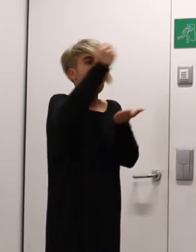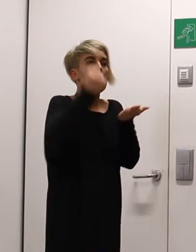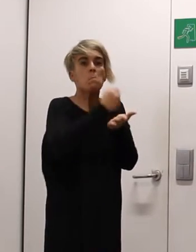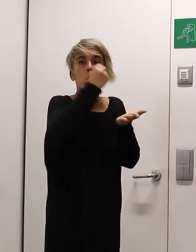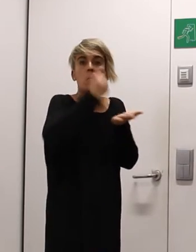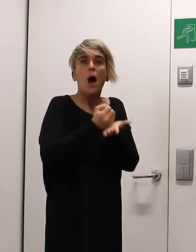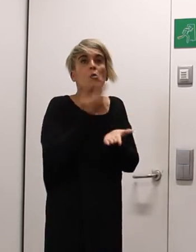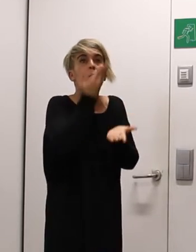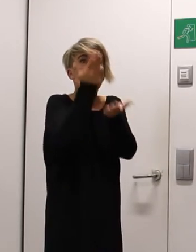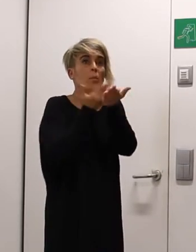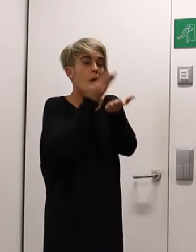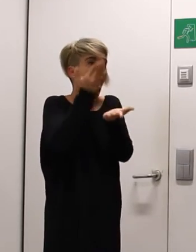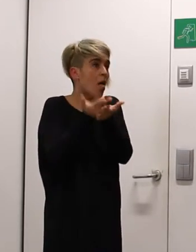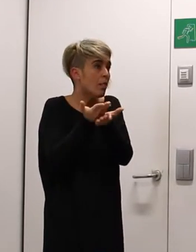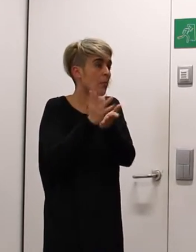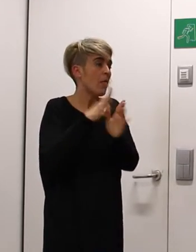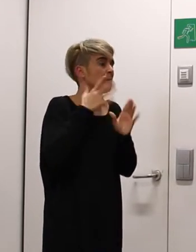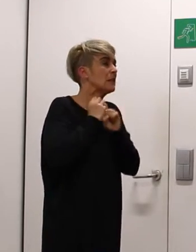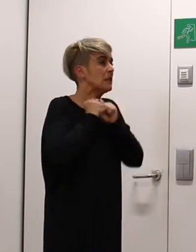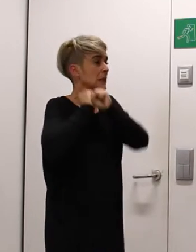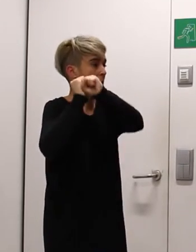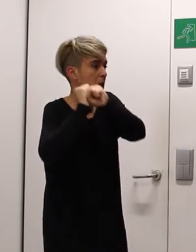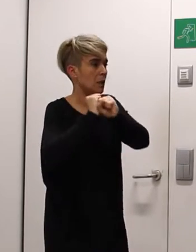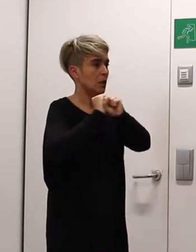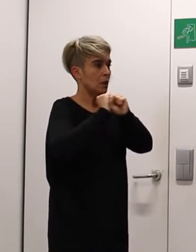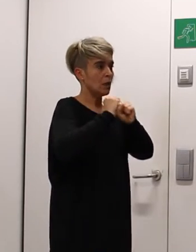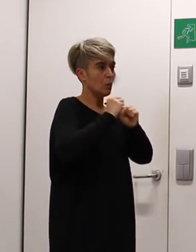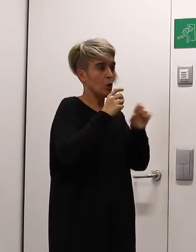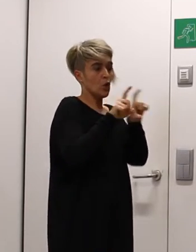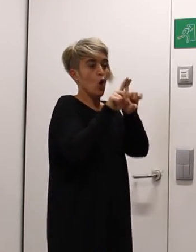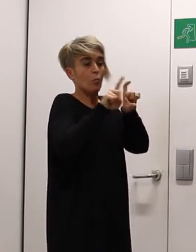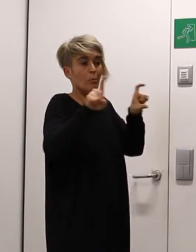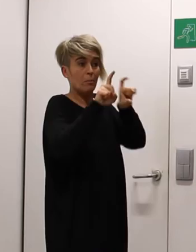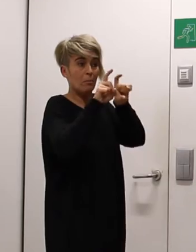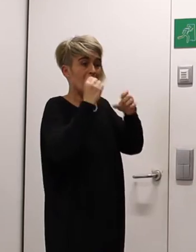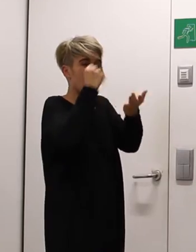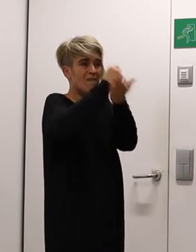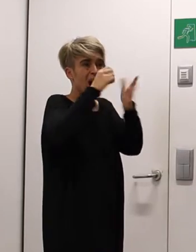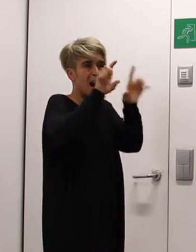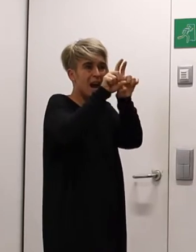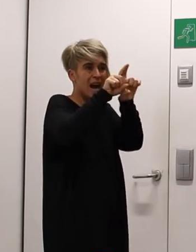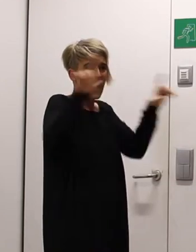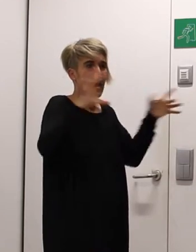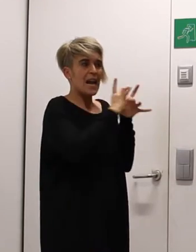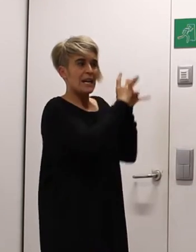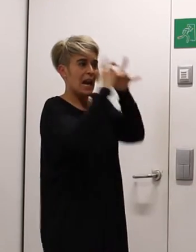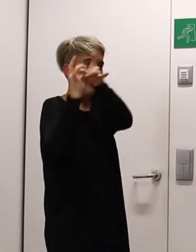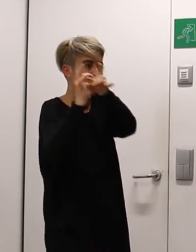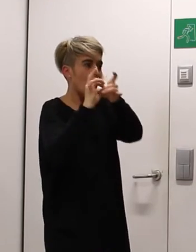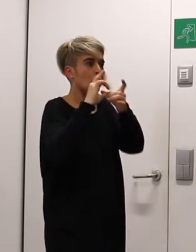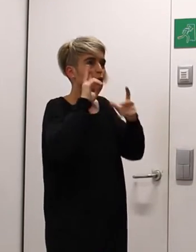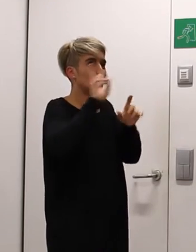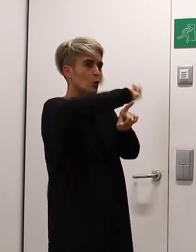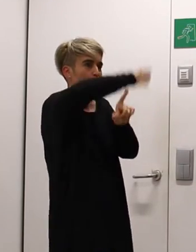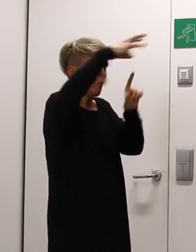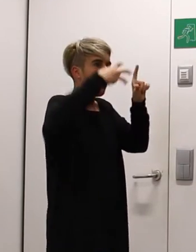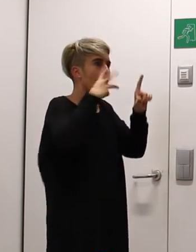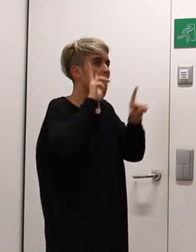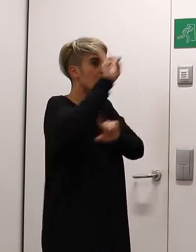concretamente, están facilitando el comercio de armas y la fabricación. Echados un vistazo a la página de SETEM,